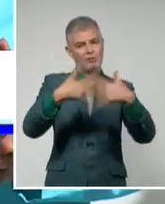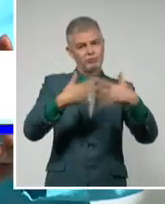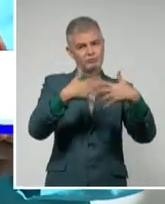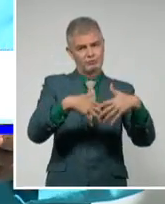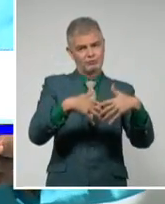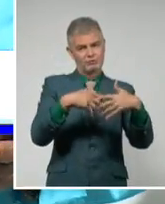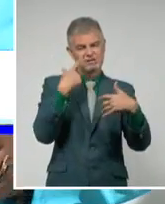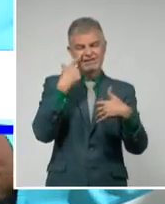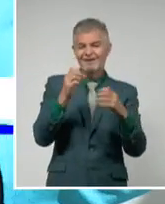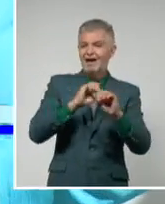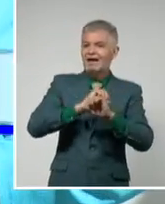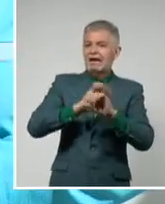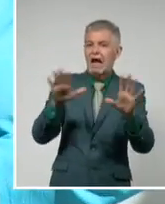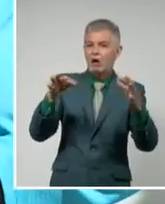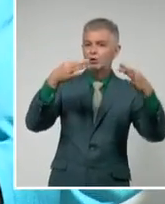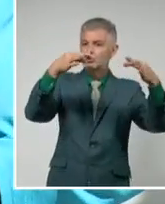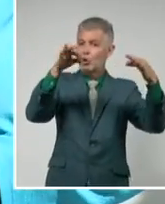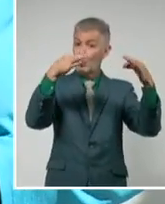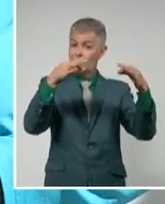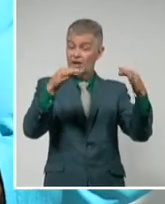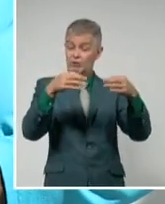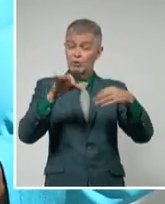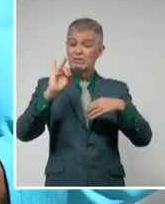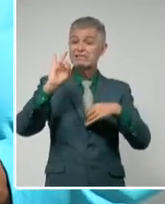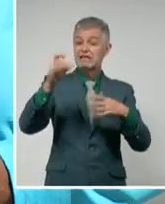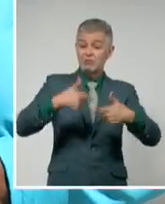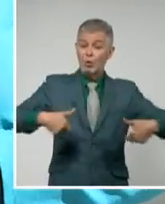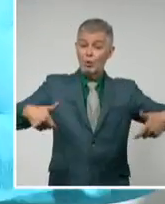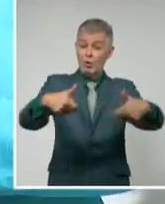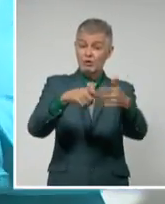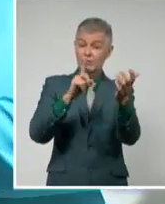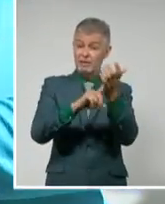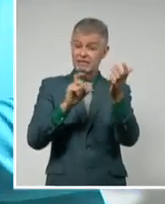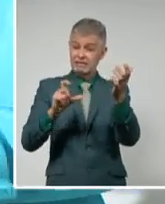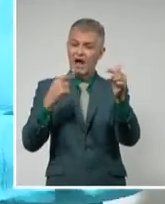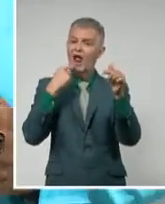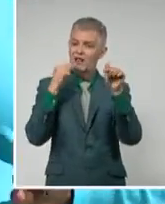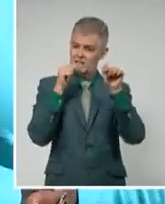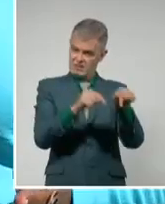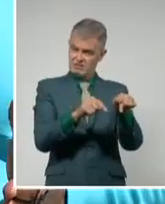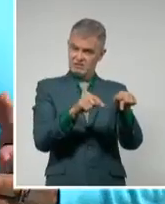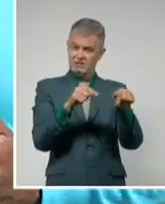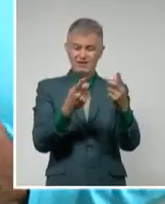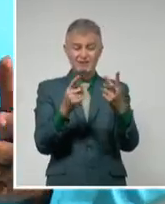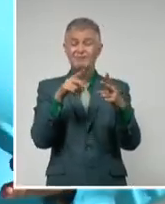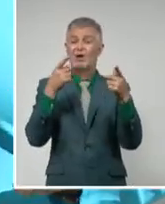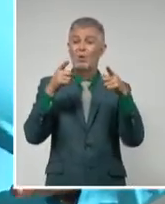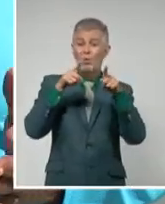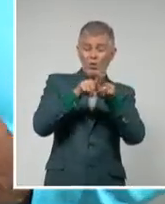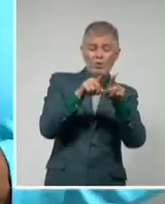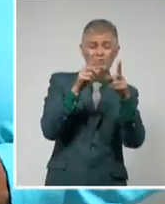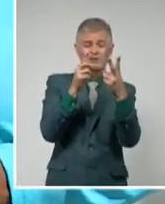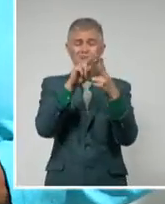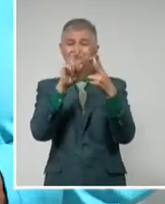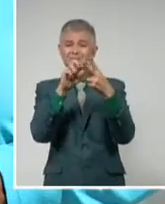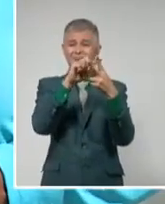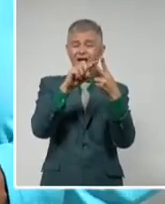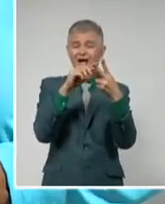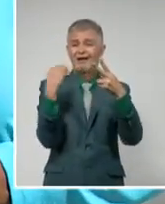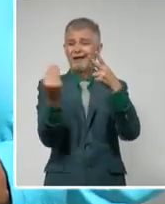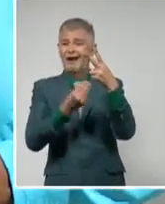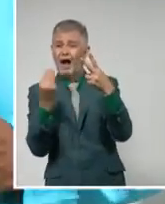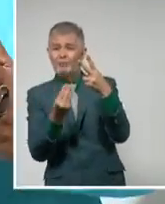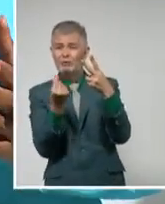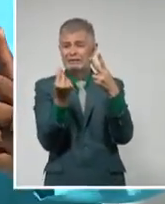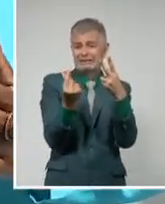clara en los documentos aprobados en el 7º Congreso del Partido. Es que la dualidad monetaria y cambiaria es un proceso muy extendido